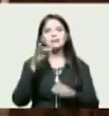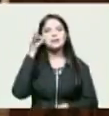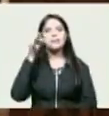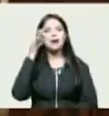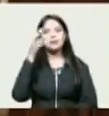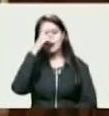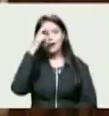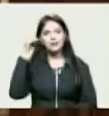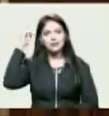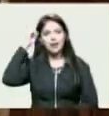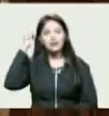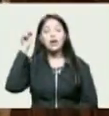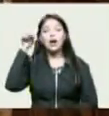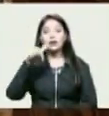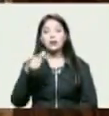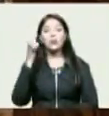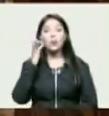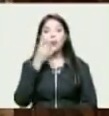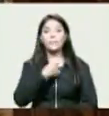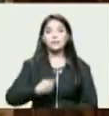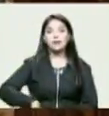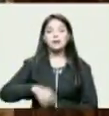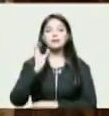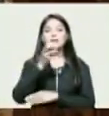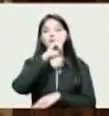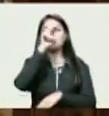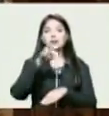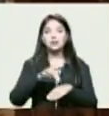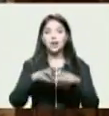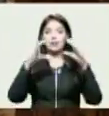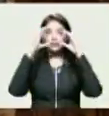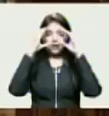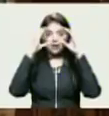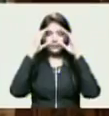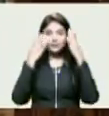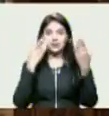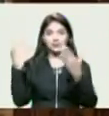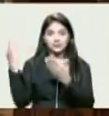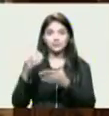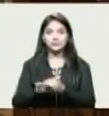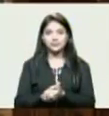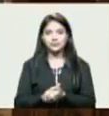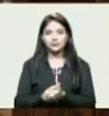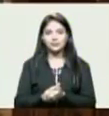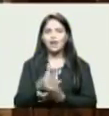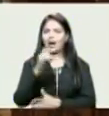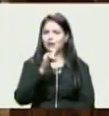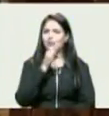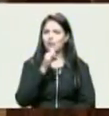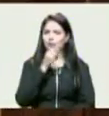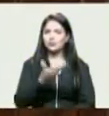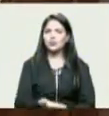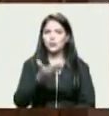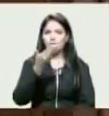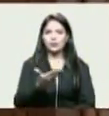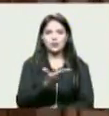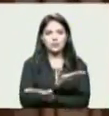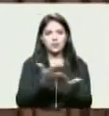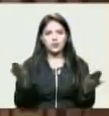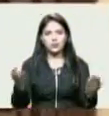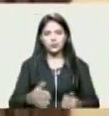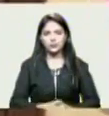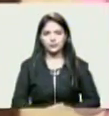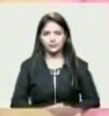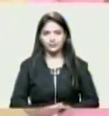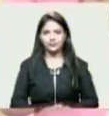la República. A esta hora, la presidenta de la Asamblea Nacional Constituyente, Delcy Rodríguez, tiene información de interés para todo el país. La